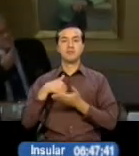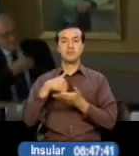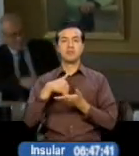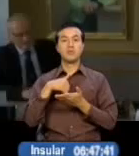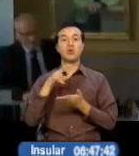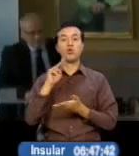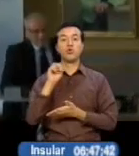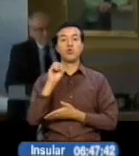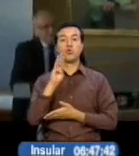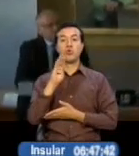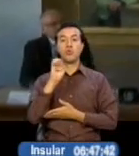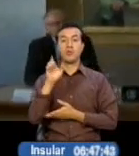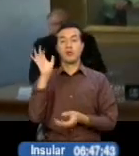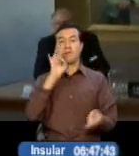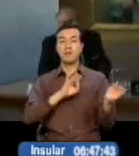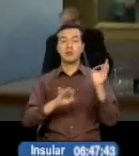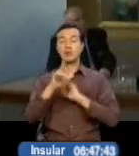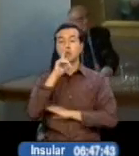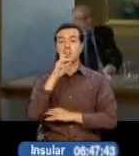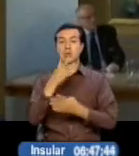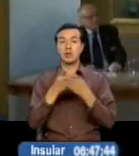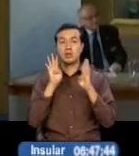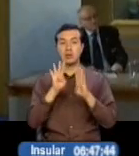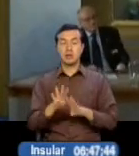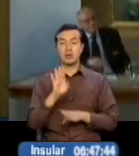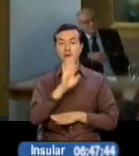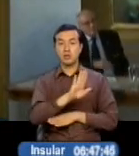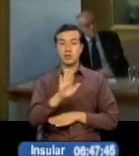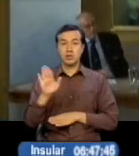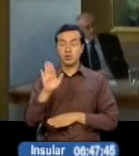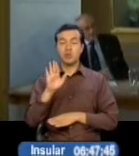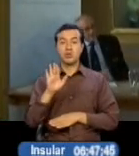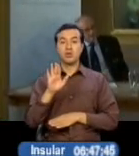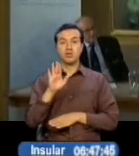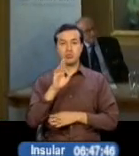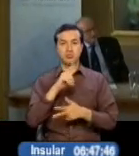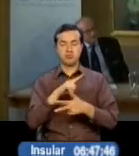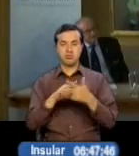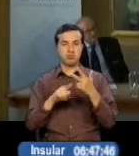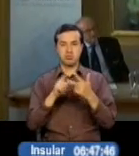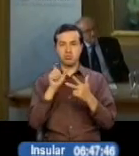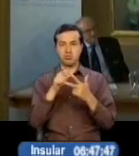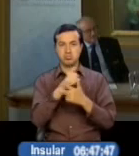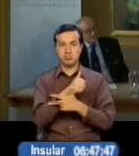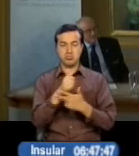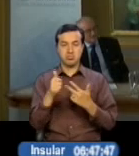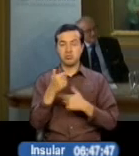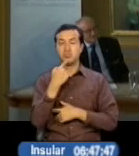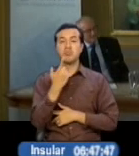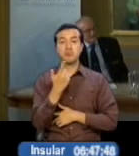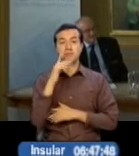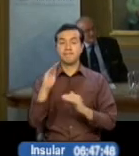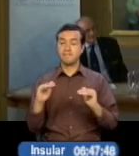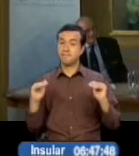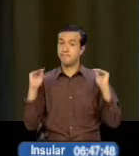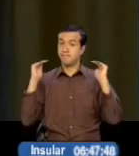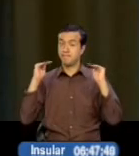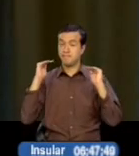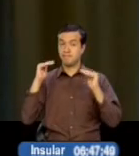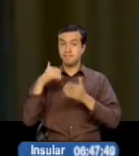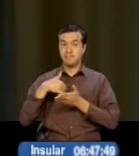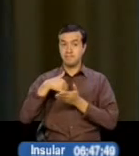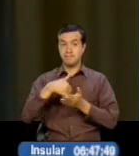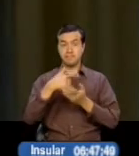Física de este año fue concedido a los británicos David Toulis, Duncan Haldane y Michael Kusterlitz. El alto tribunal de este